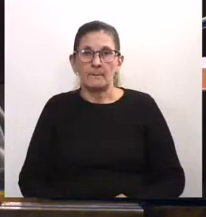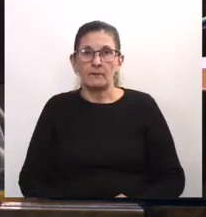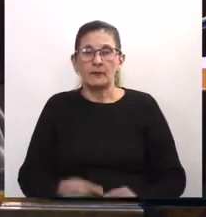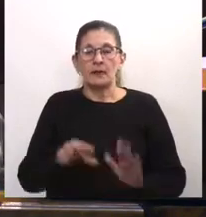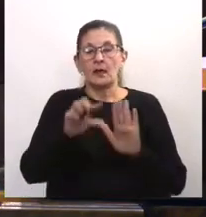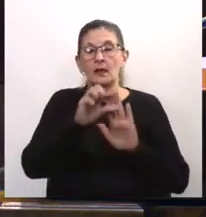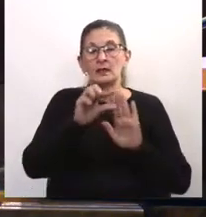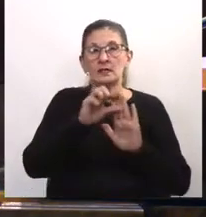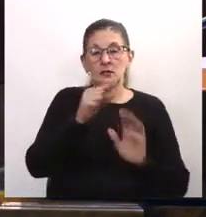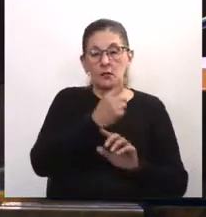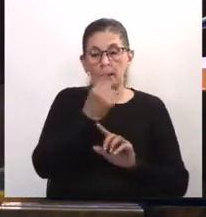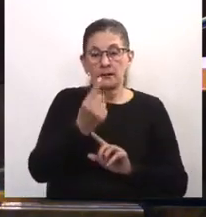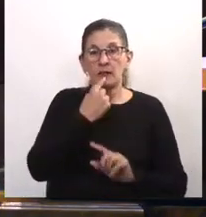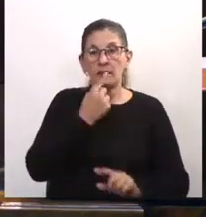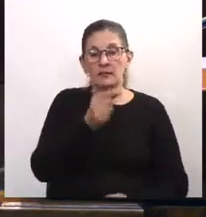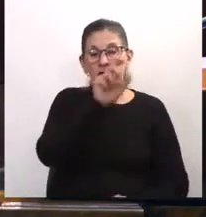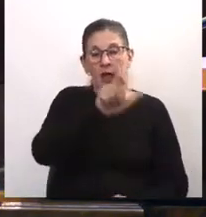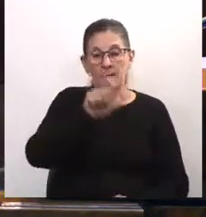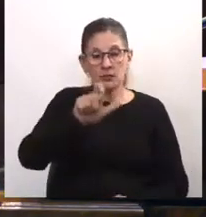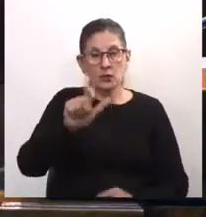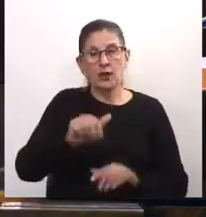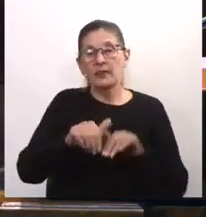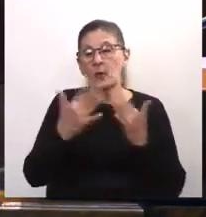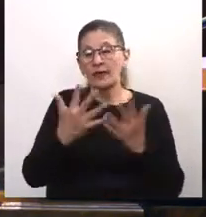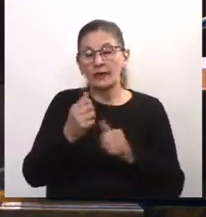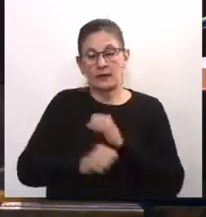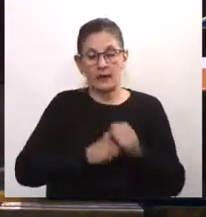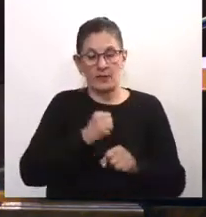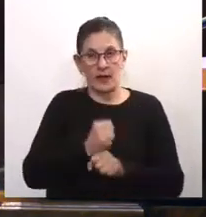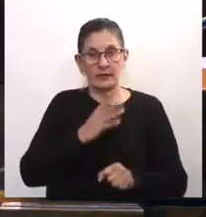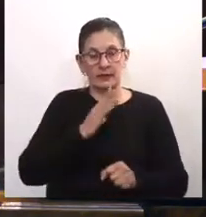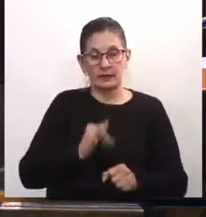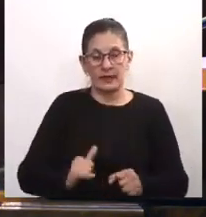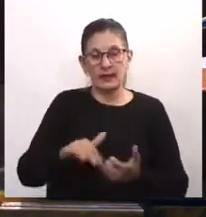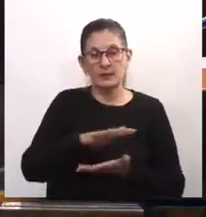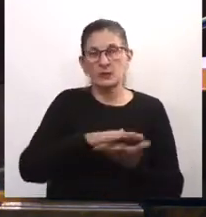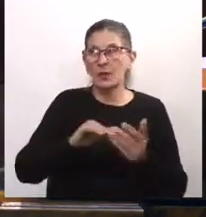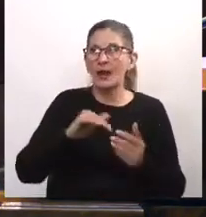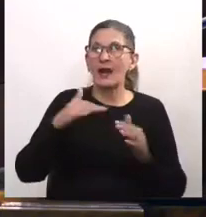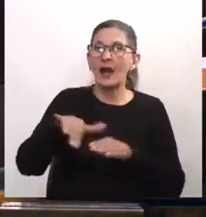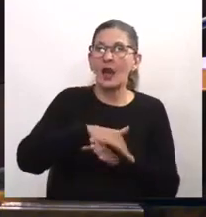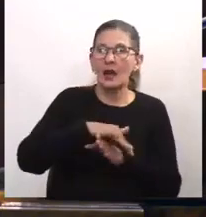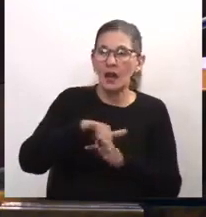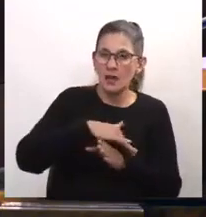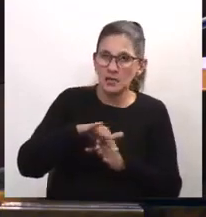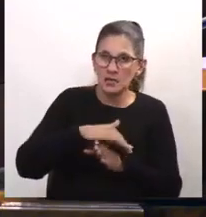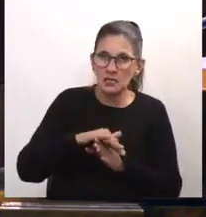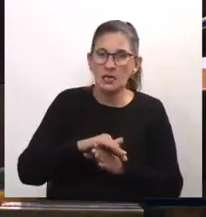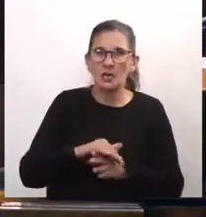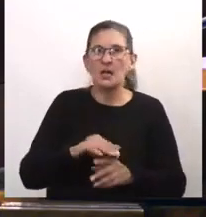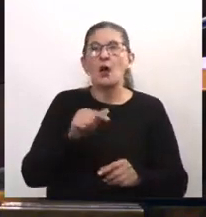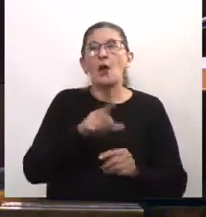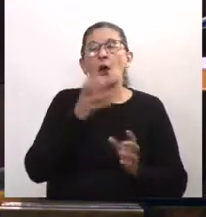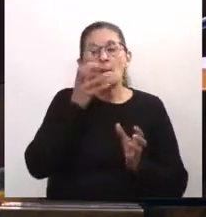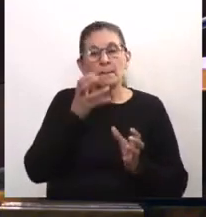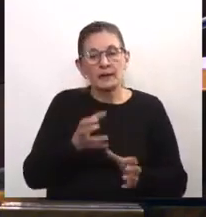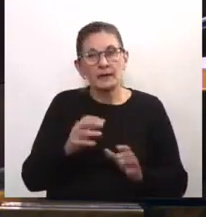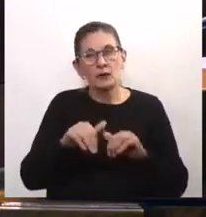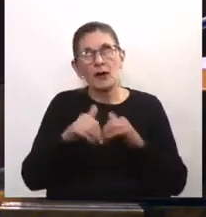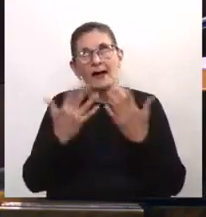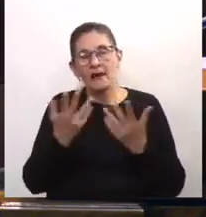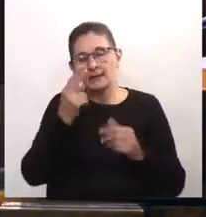El inciso primero dice: las personas de cualquier edad que se encuentren en situación de intemperie completa, con riesgos de